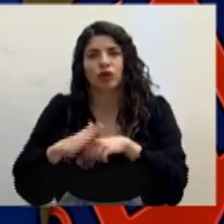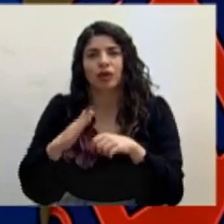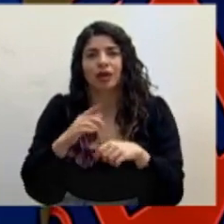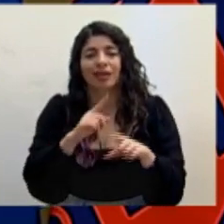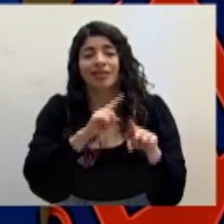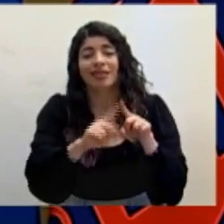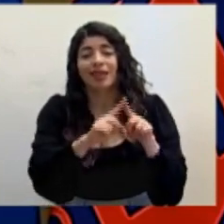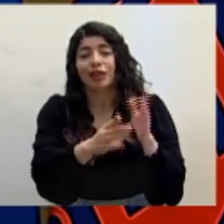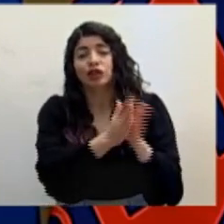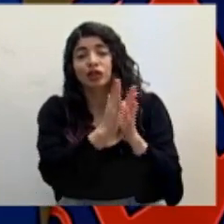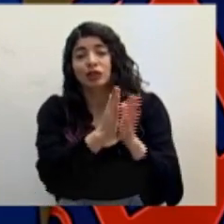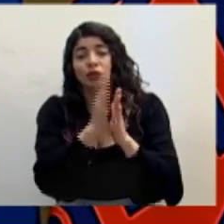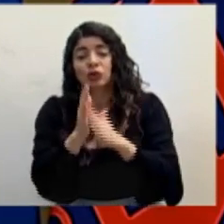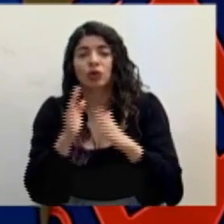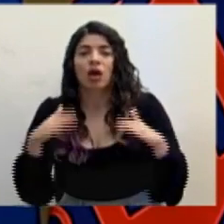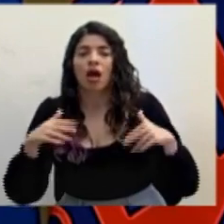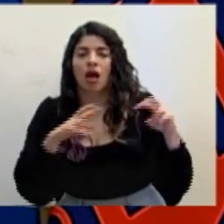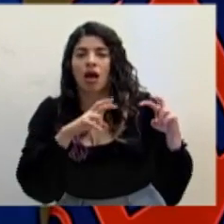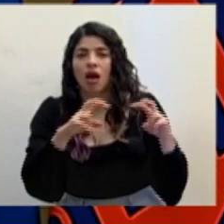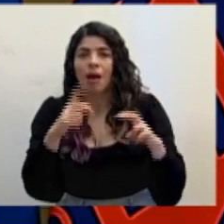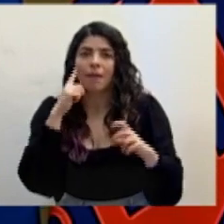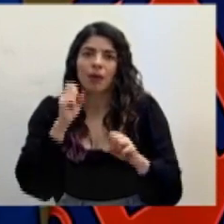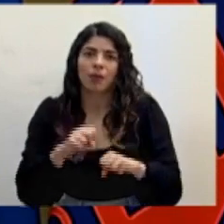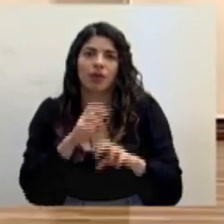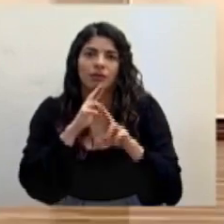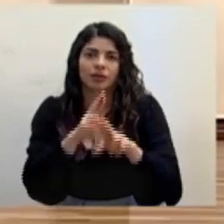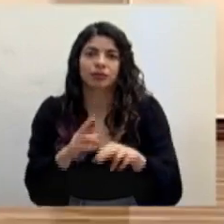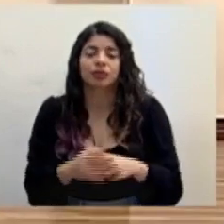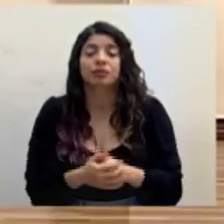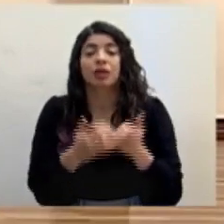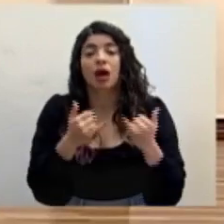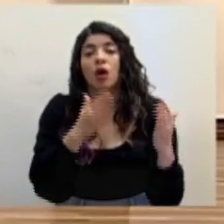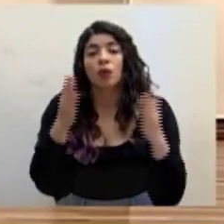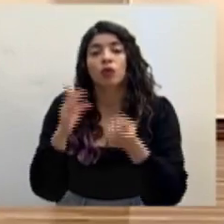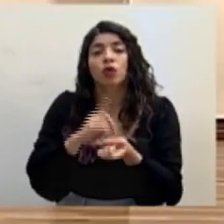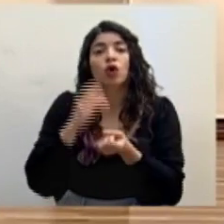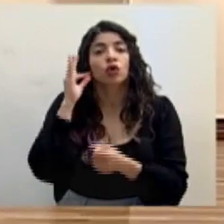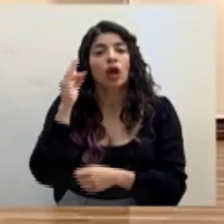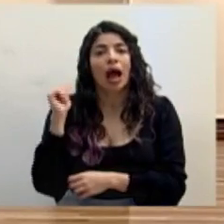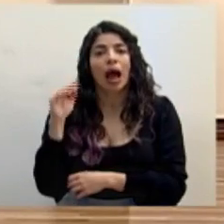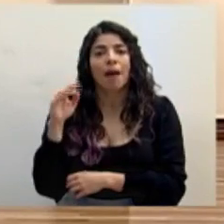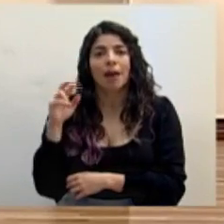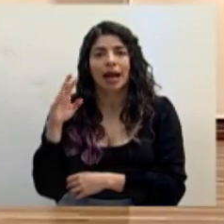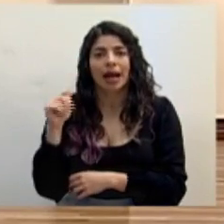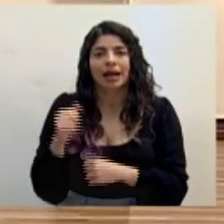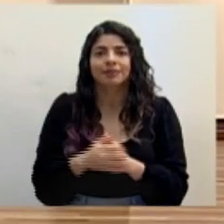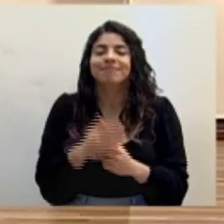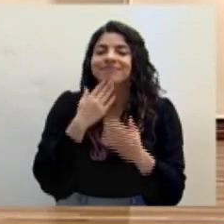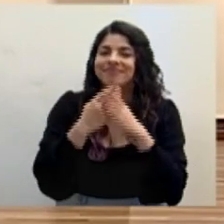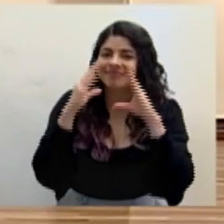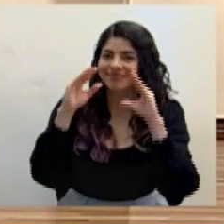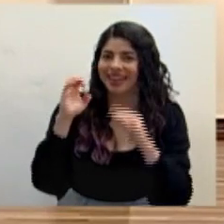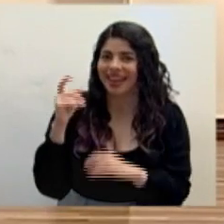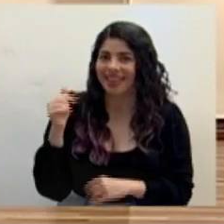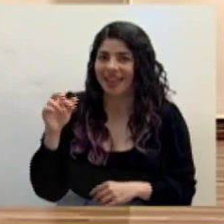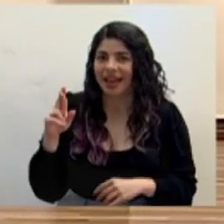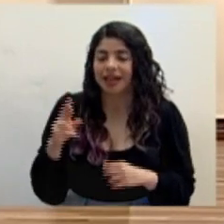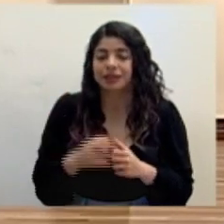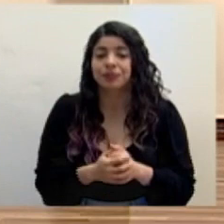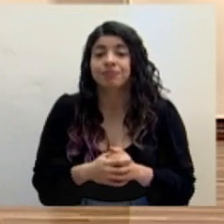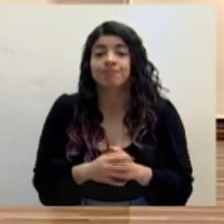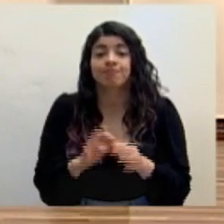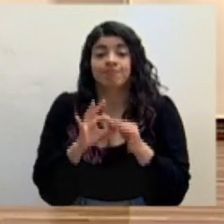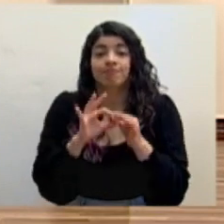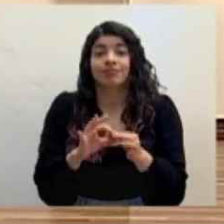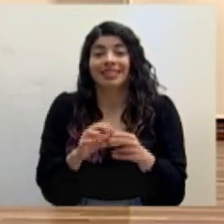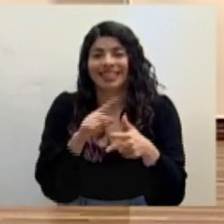nos han planteado. Escuchamos a la doctora Abarca. Buenas tardes, don Edgar. En